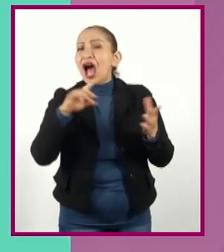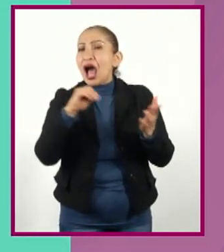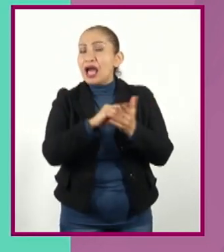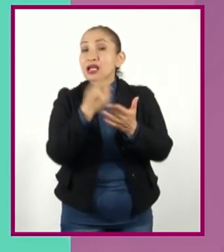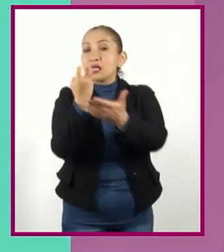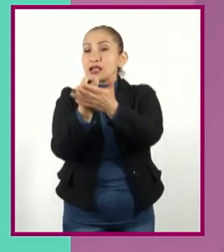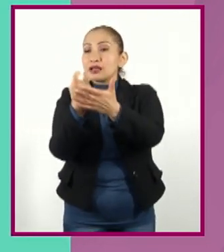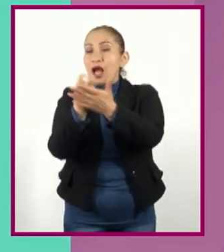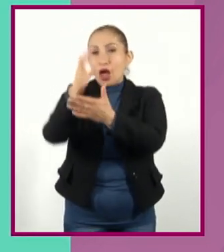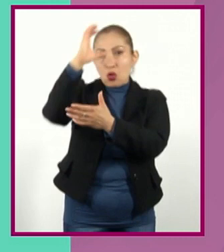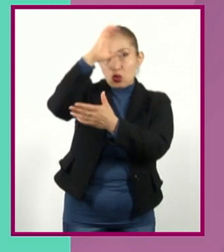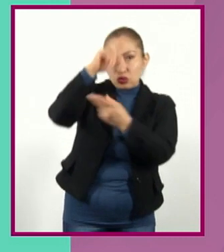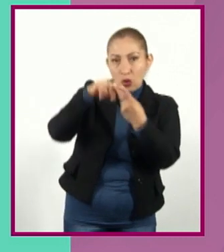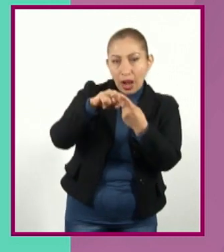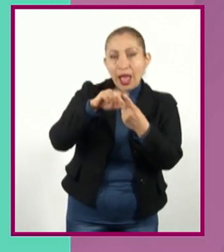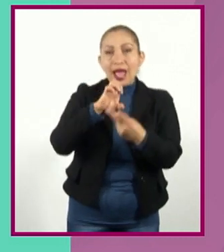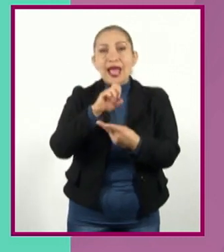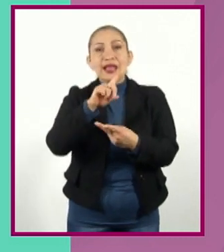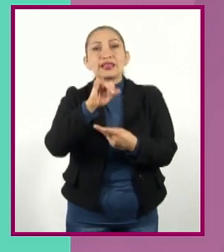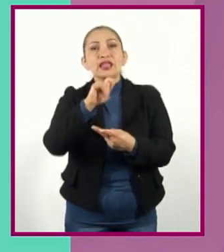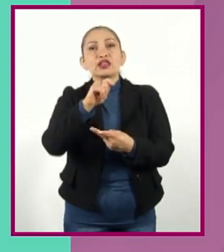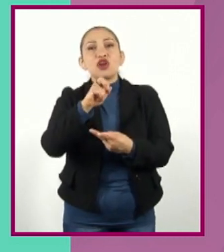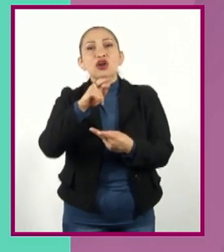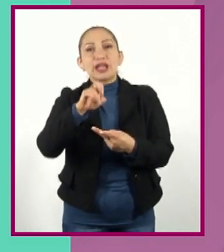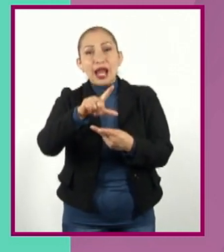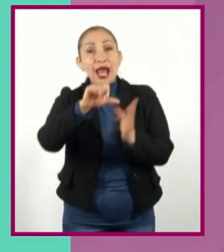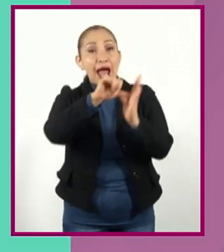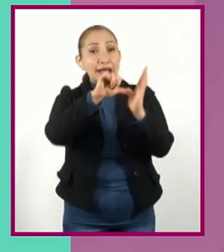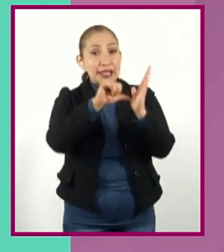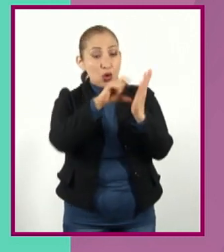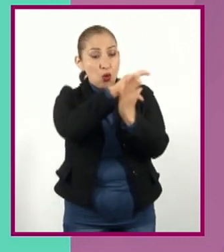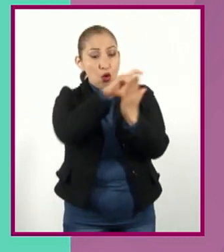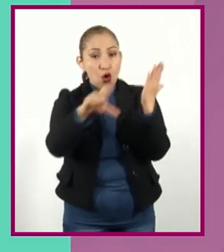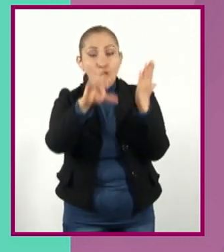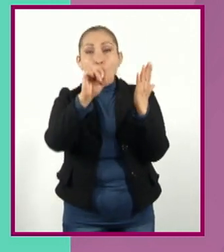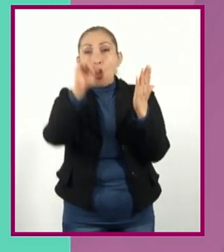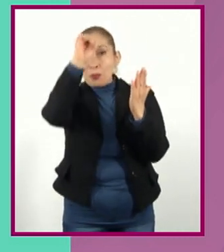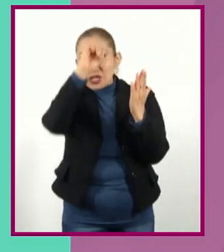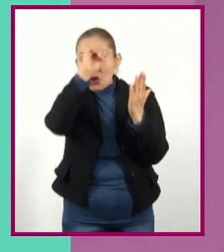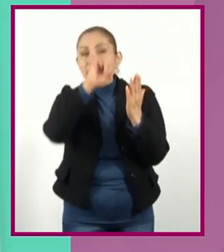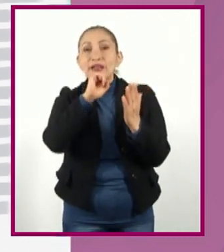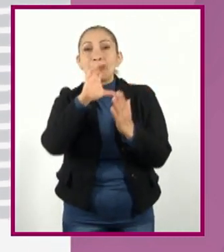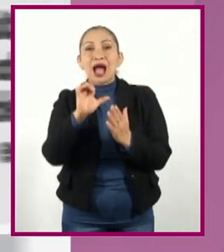crítica cultural, el editorial, el artículo de opinión y el cartón.